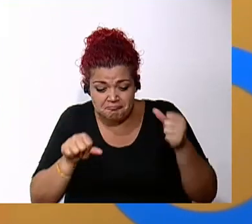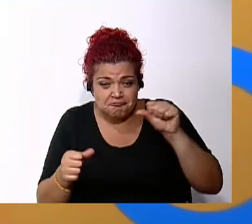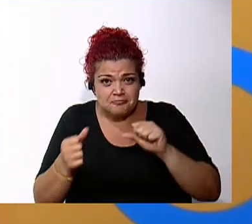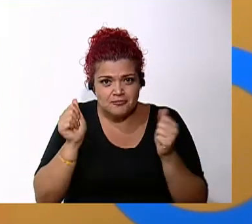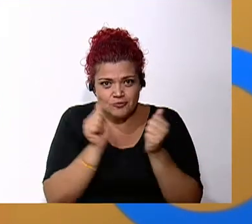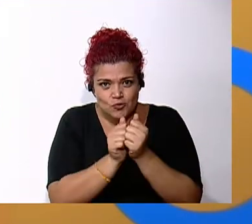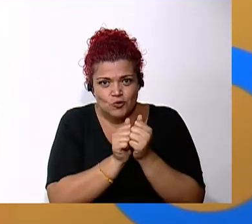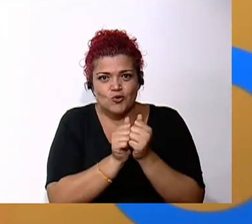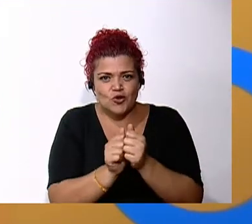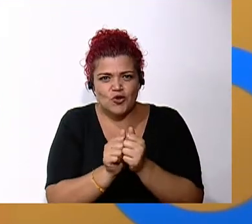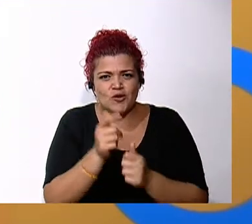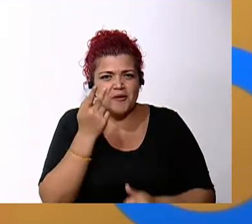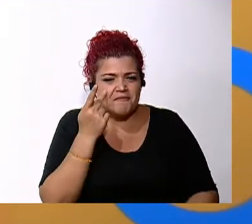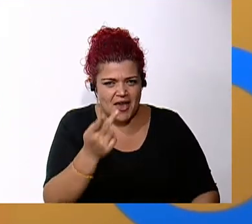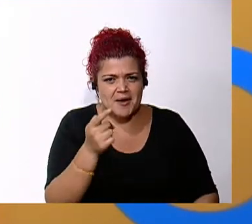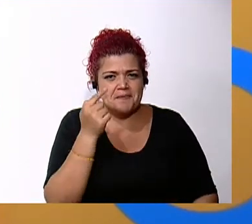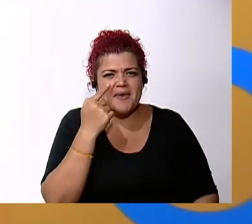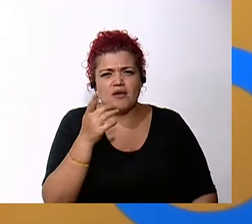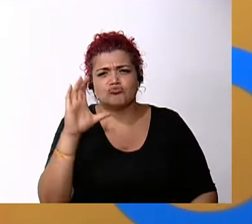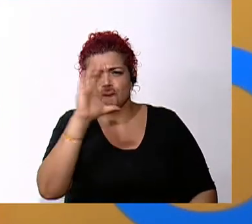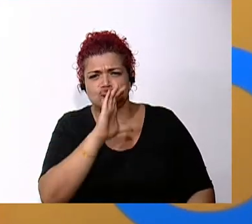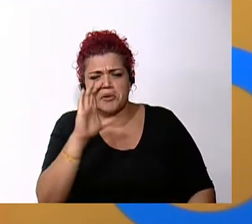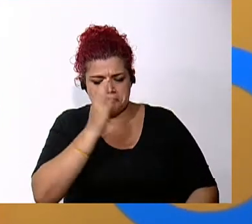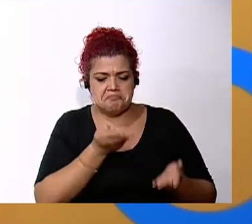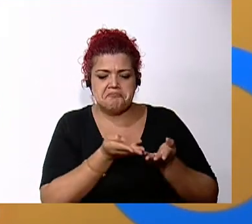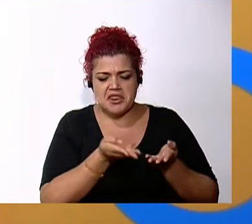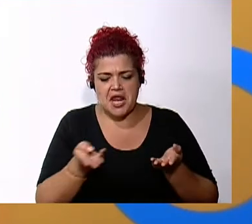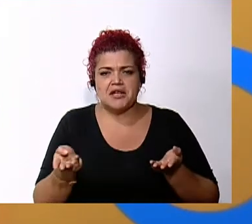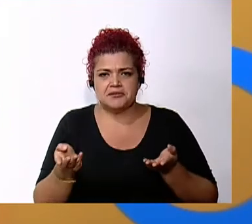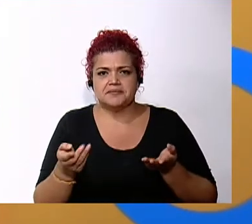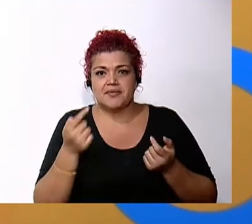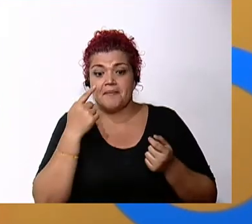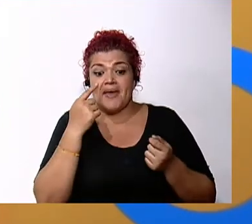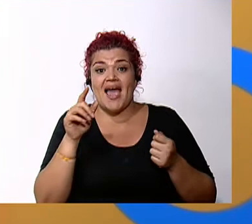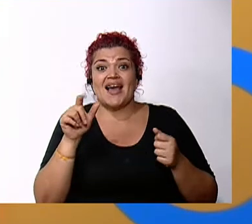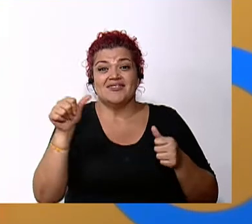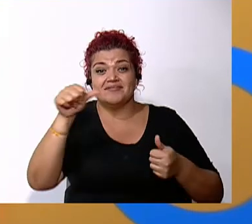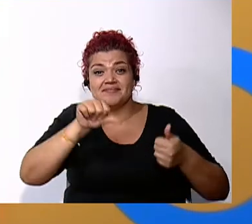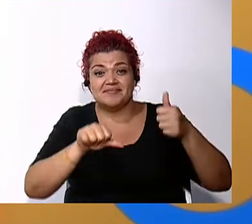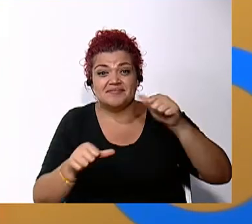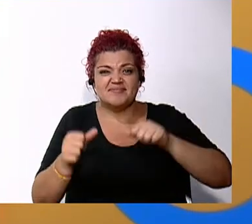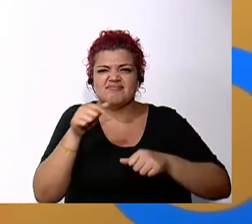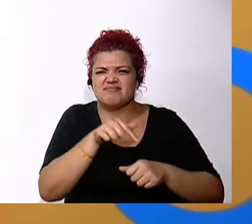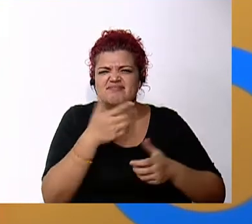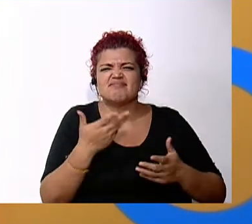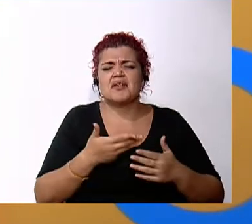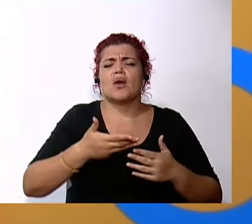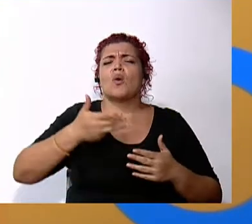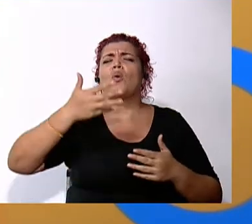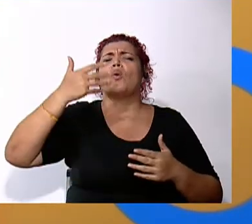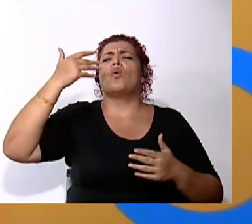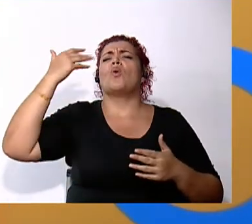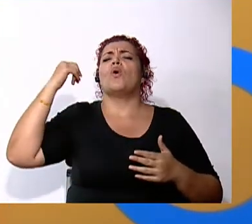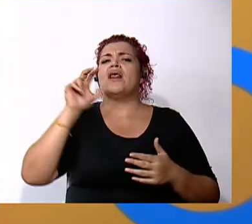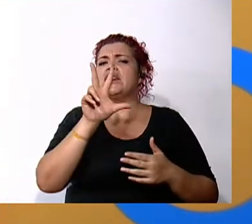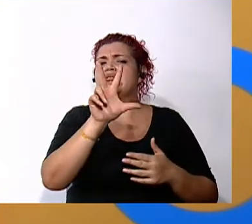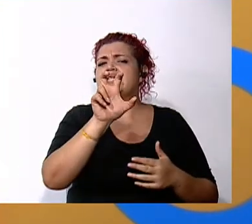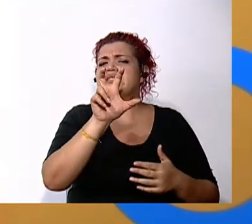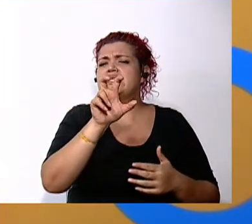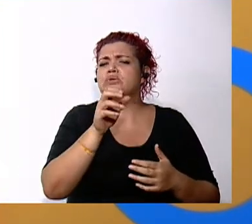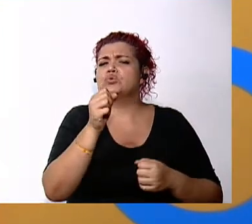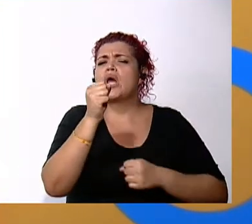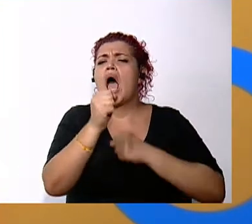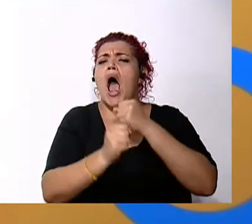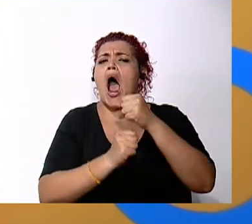ustedes y voy a buscar algunos materiales. Este experimento fue realizado hace más de 300 años por un